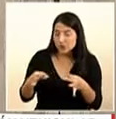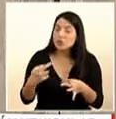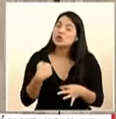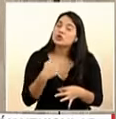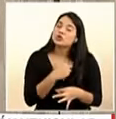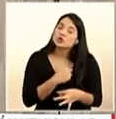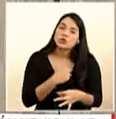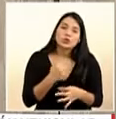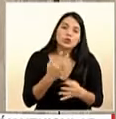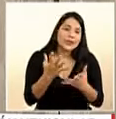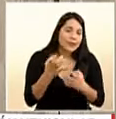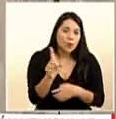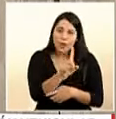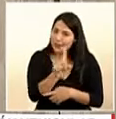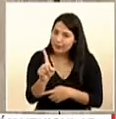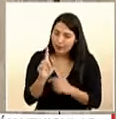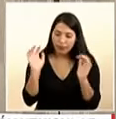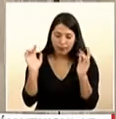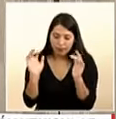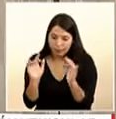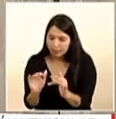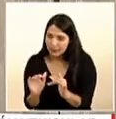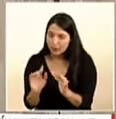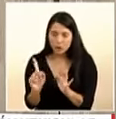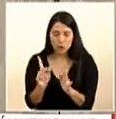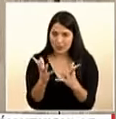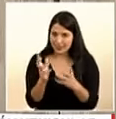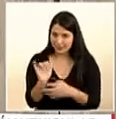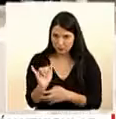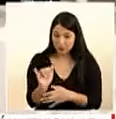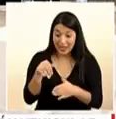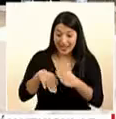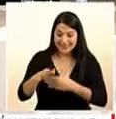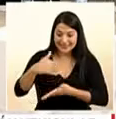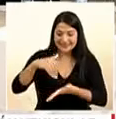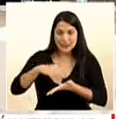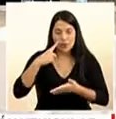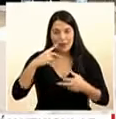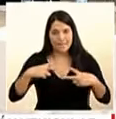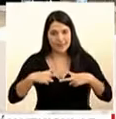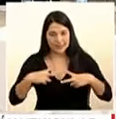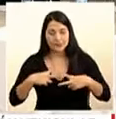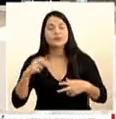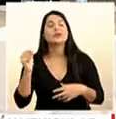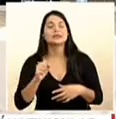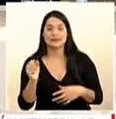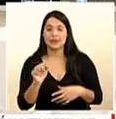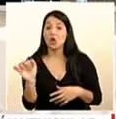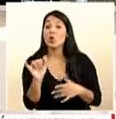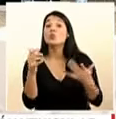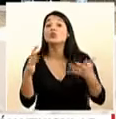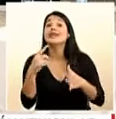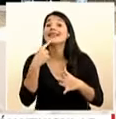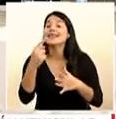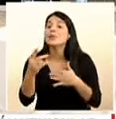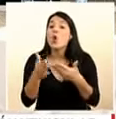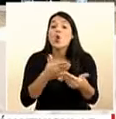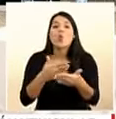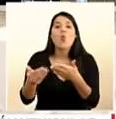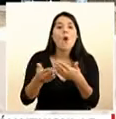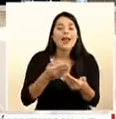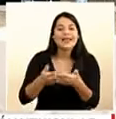aglomeraciones de personas en centros vacacionales y como ya indicamos anteriormente cualquier permiso sanitario de funcionamiento queda